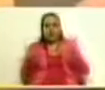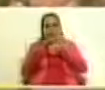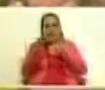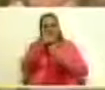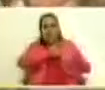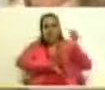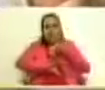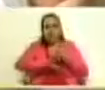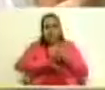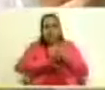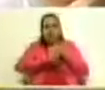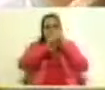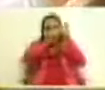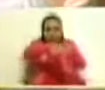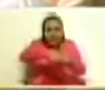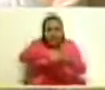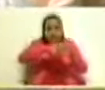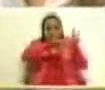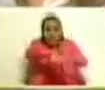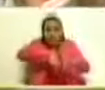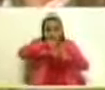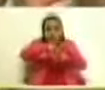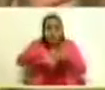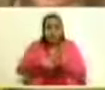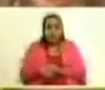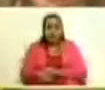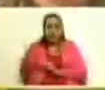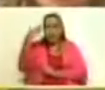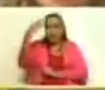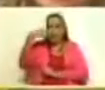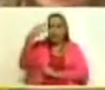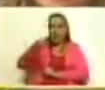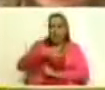muy buenas tardes. Un gran saludo, señor presidente.